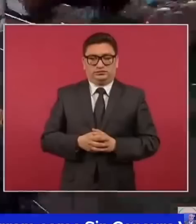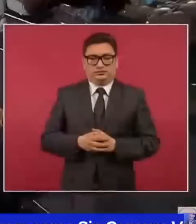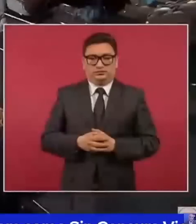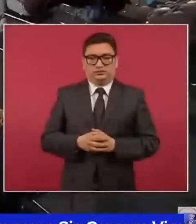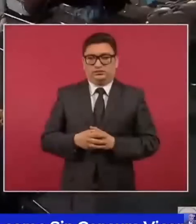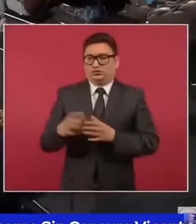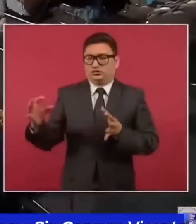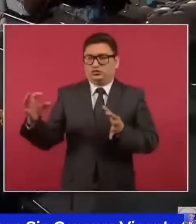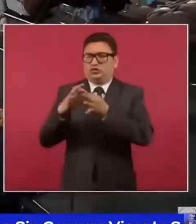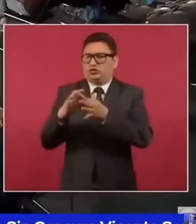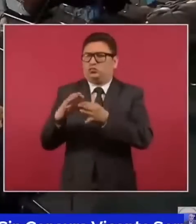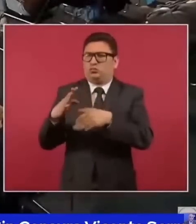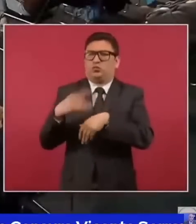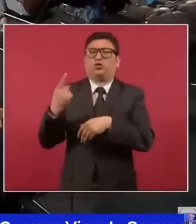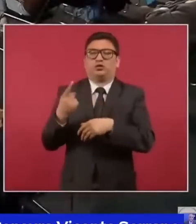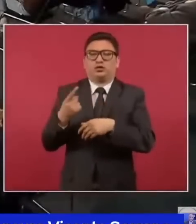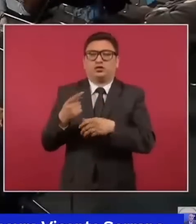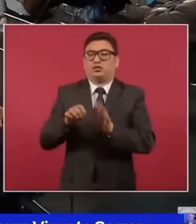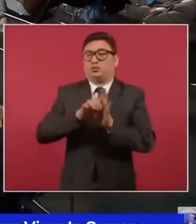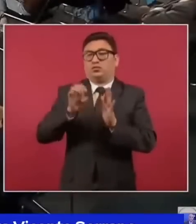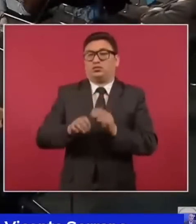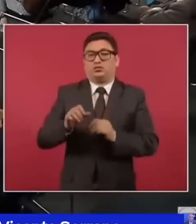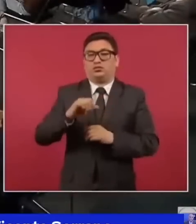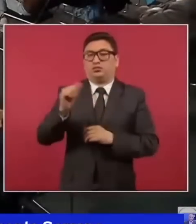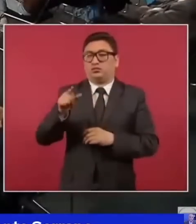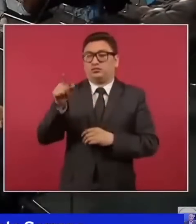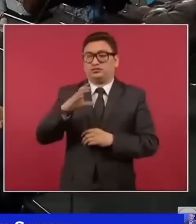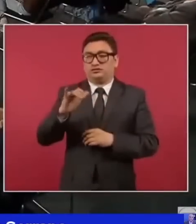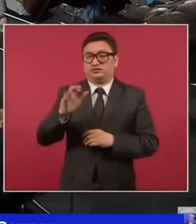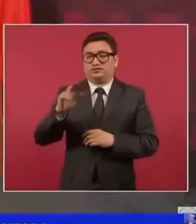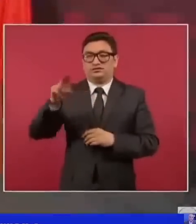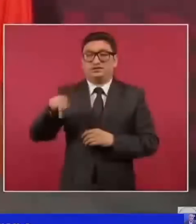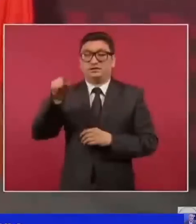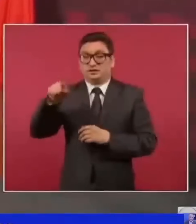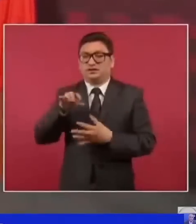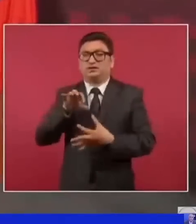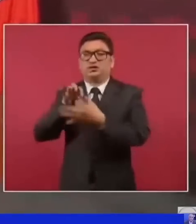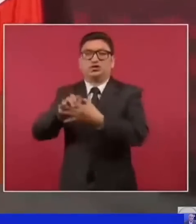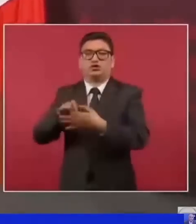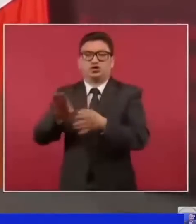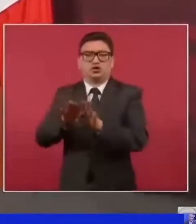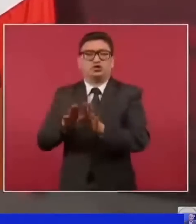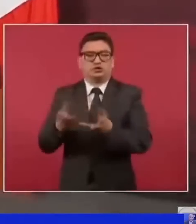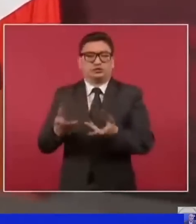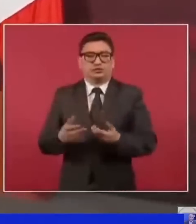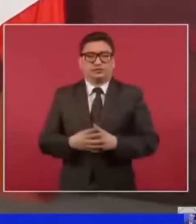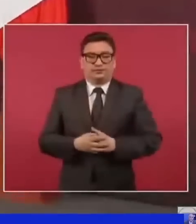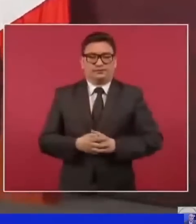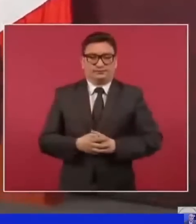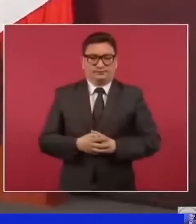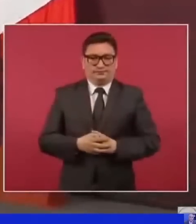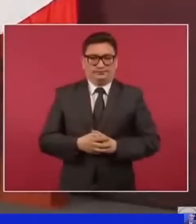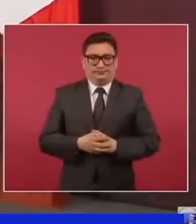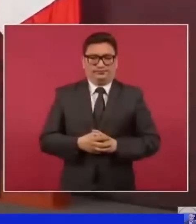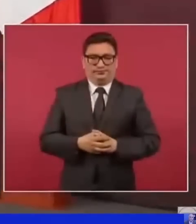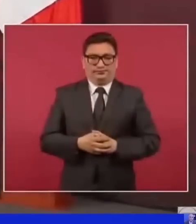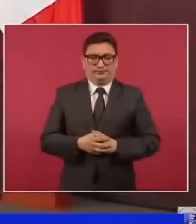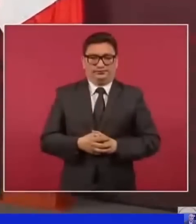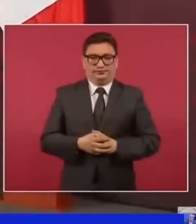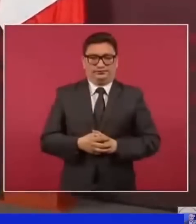¿Qué relación con el que estaba en el CISEN en ese entonces?